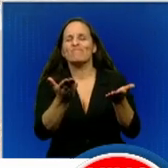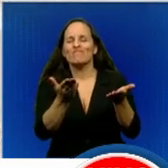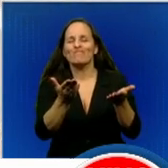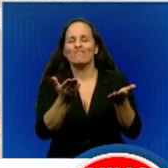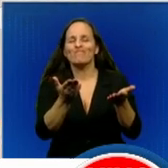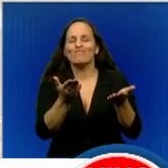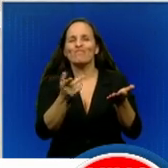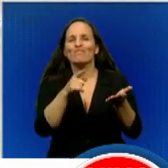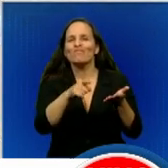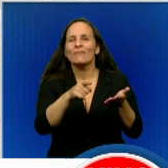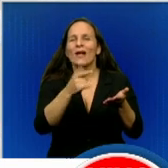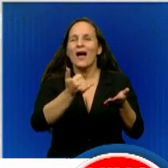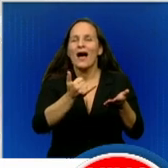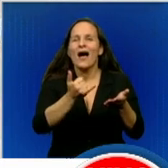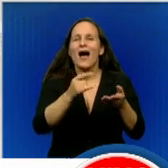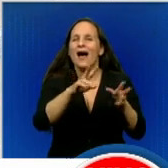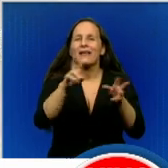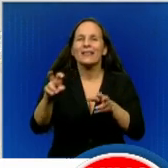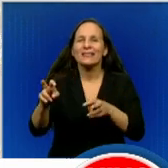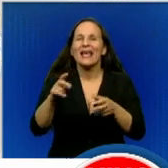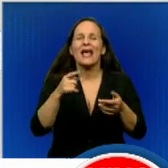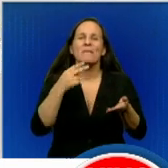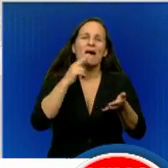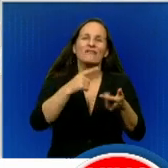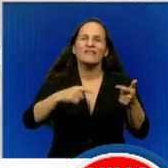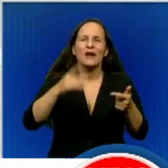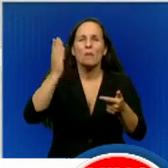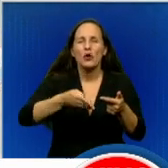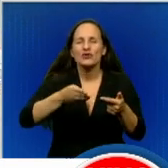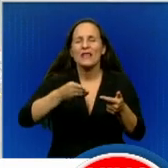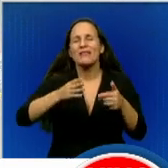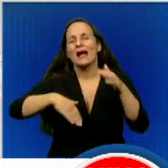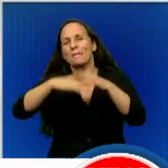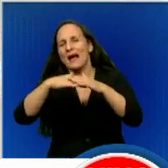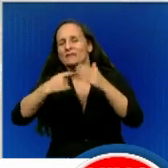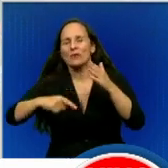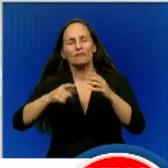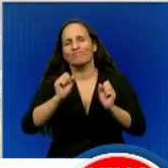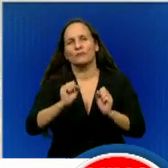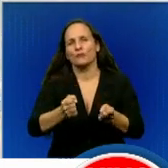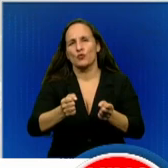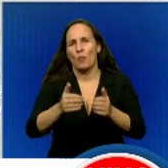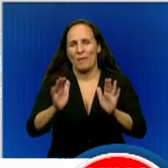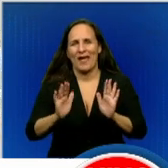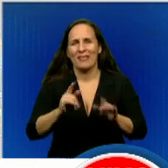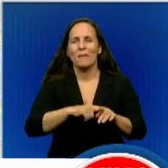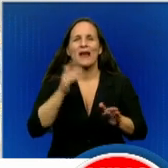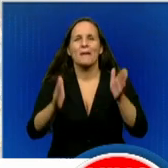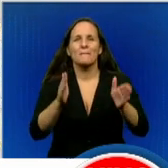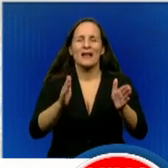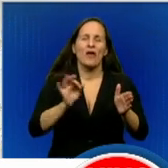las obligaciones en materia de extensiones y escala de alícuotas máxima contempladas para los períodos fiscales